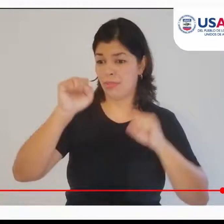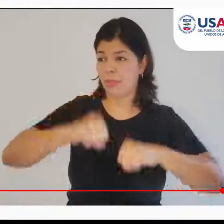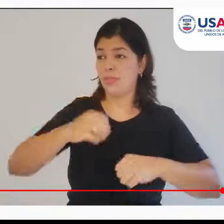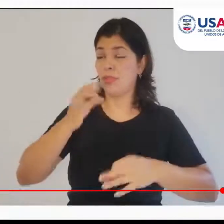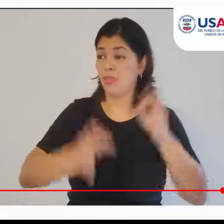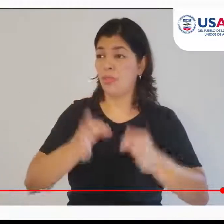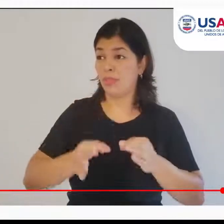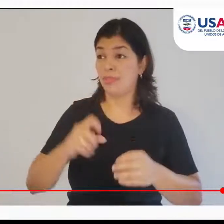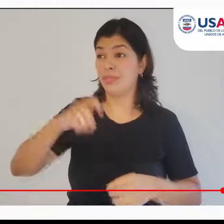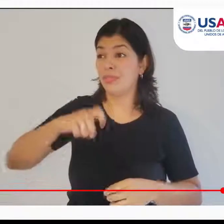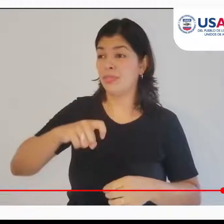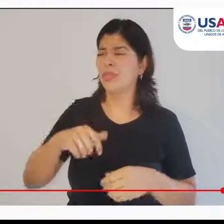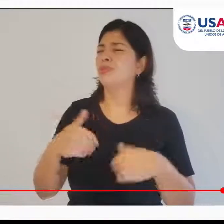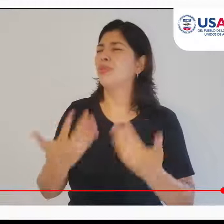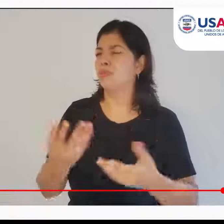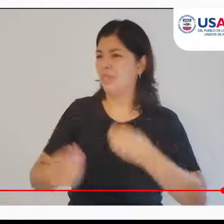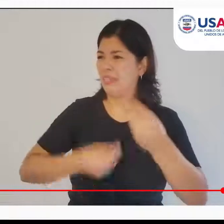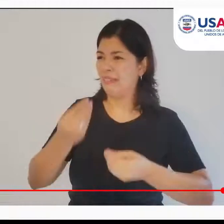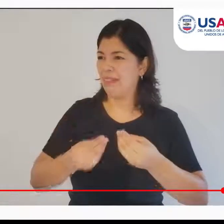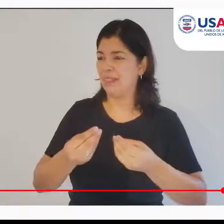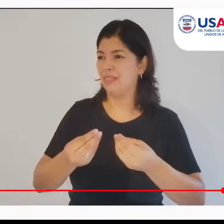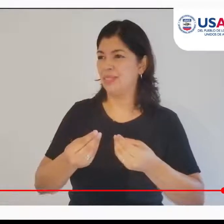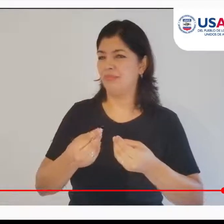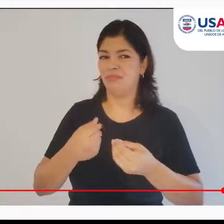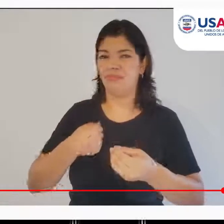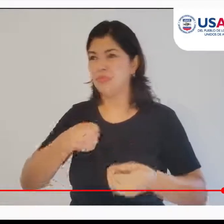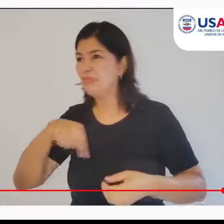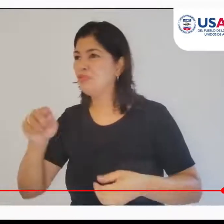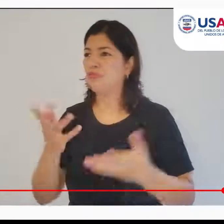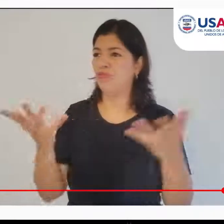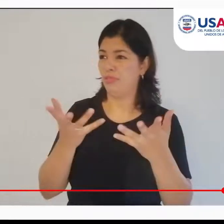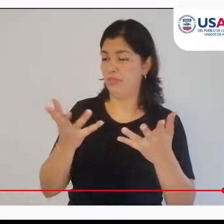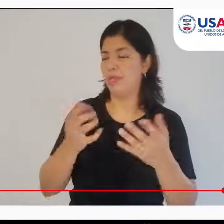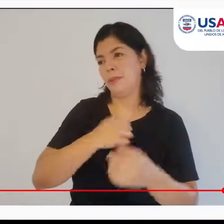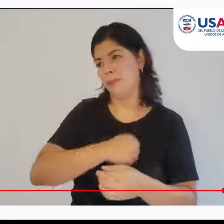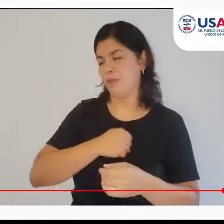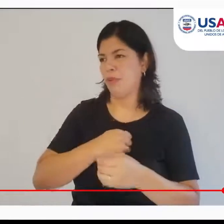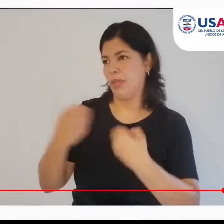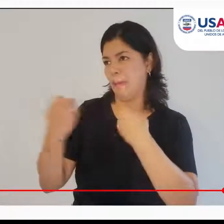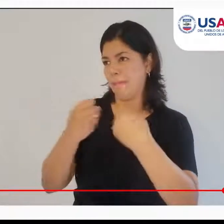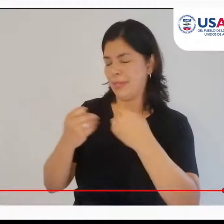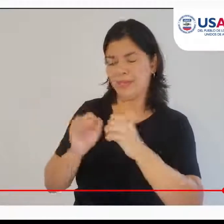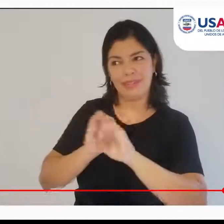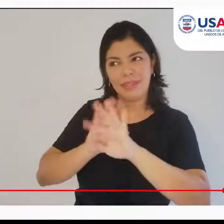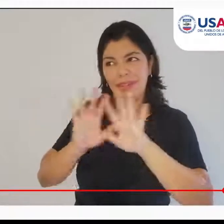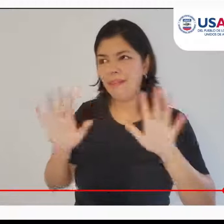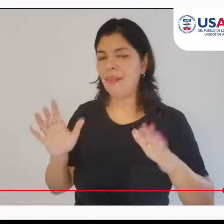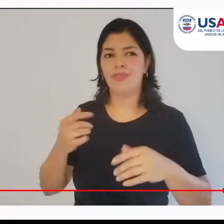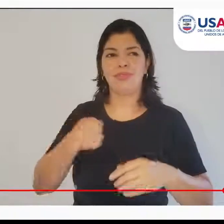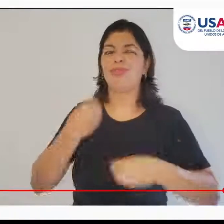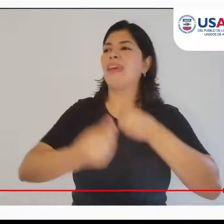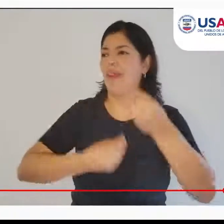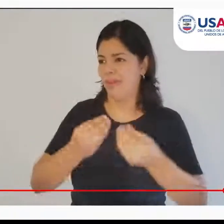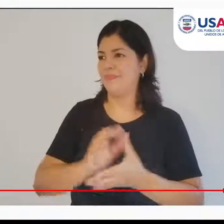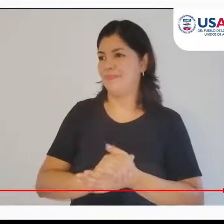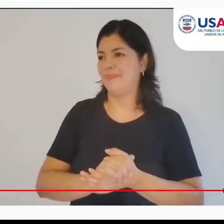hacer. Entonces, ¿cuál es el mecanismo de exigibilidad? ¿A quién puedo acudir? Me gustaría que me dejaran claro, digamos, cómo sería